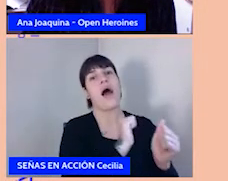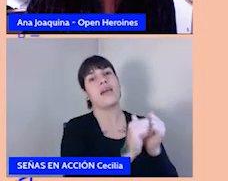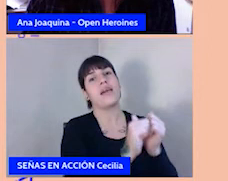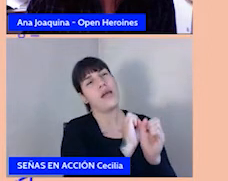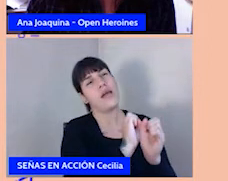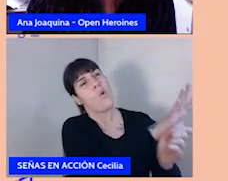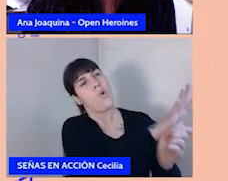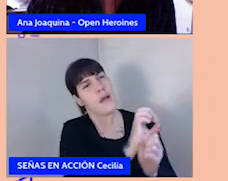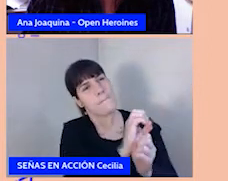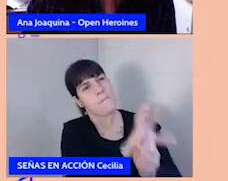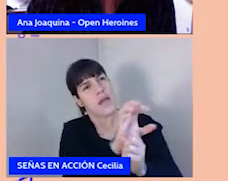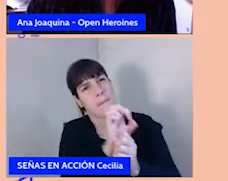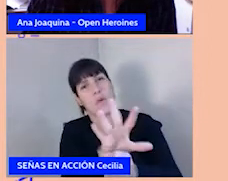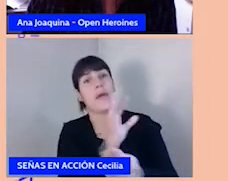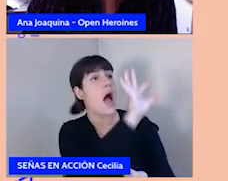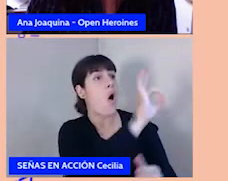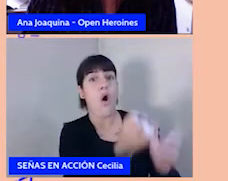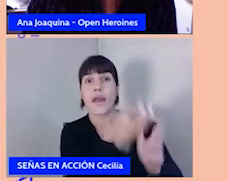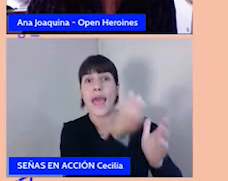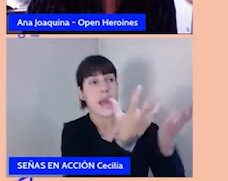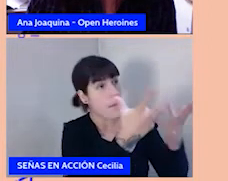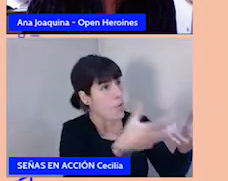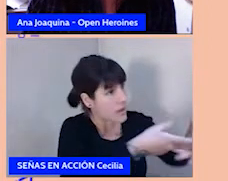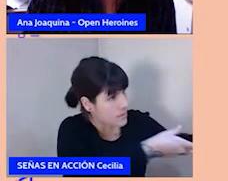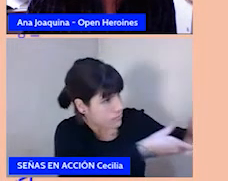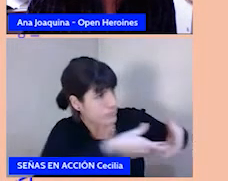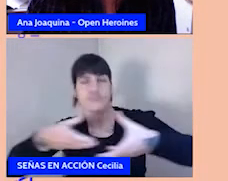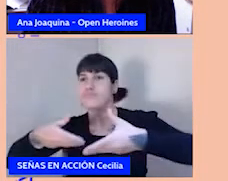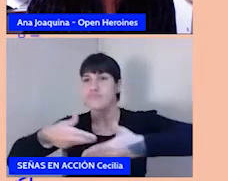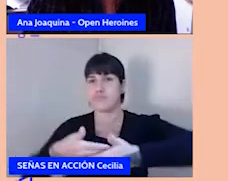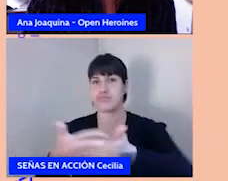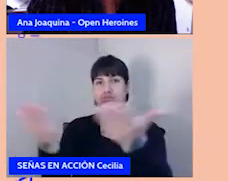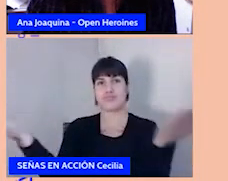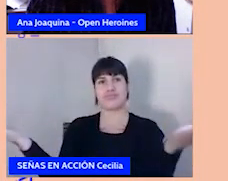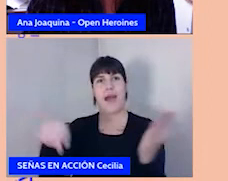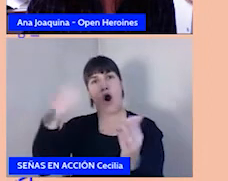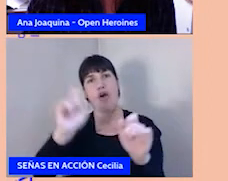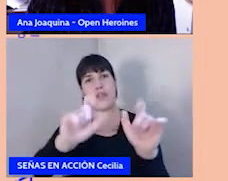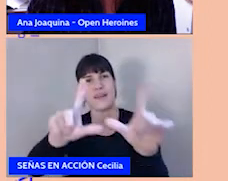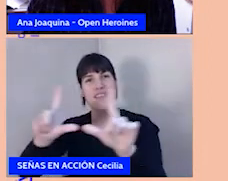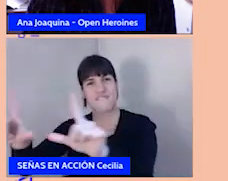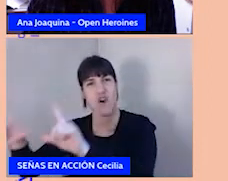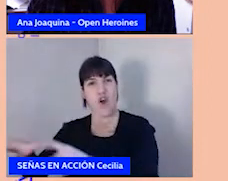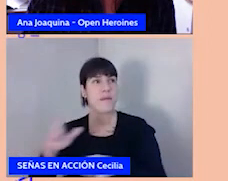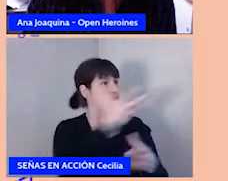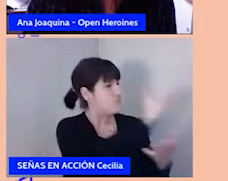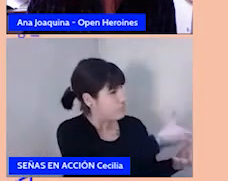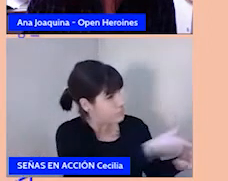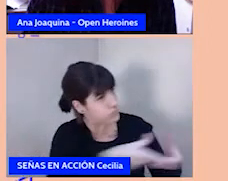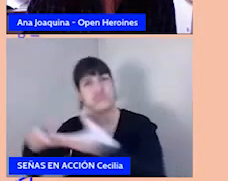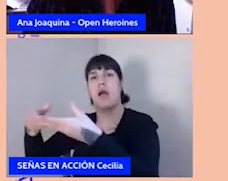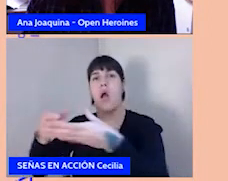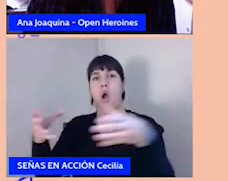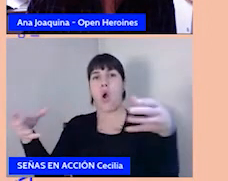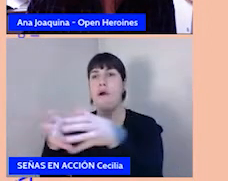proyectos en la plataforma a otras plataformas, a otros espacios, a foros, a tomadores de decisiones,